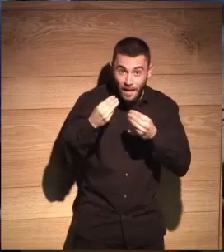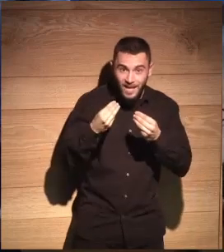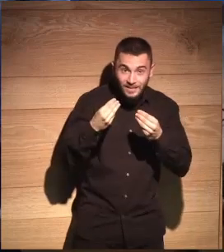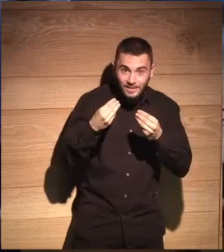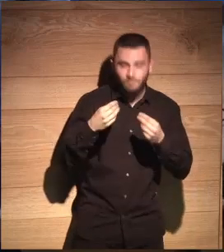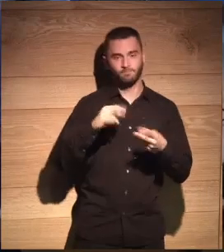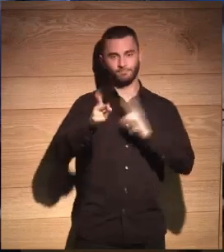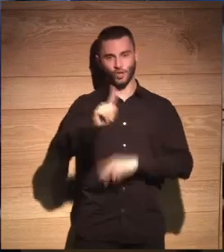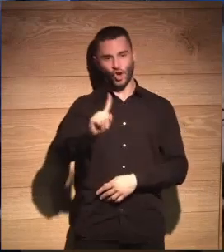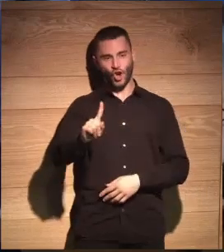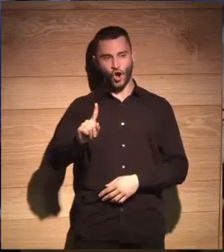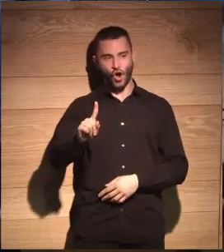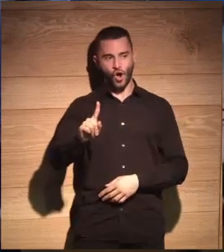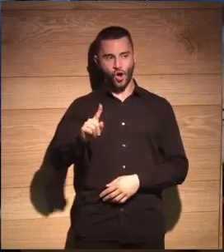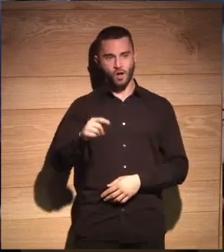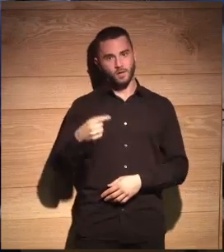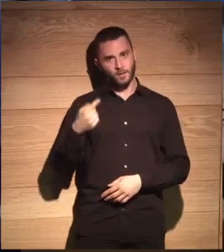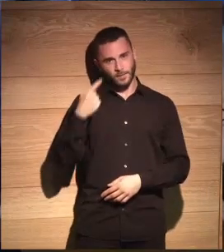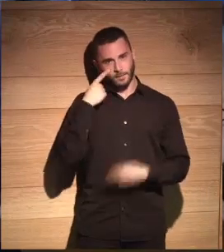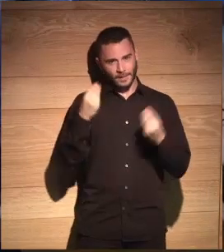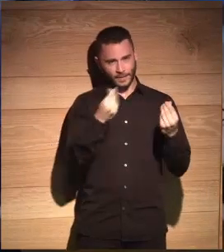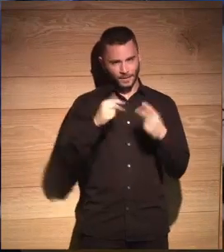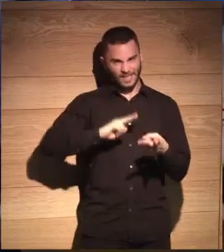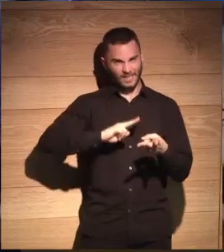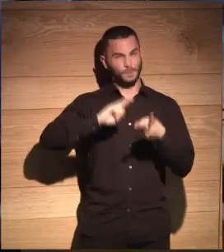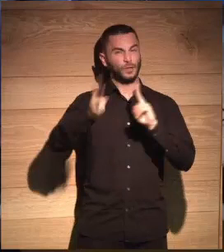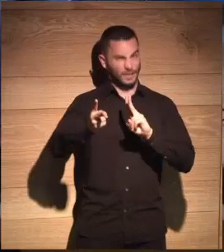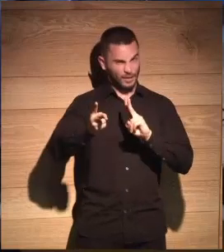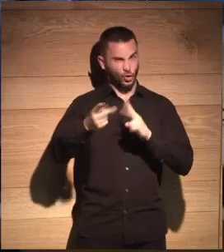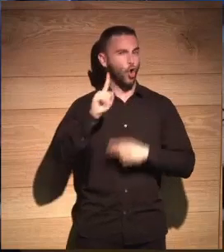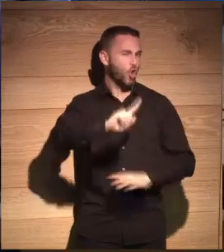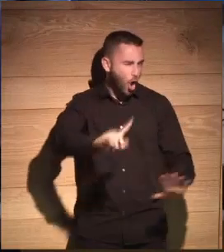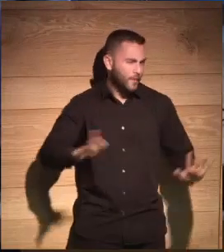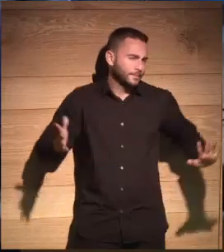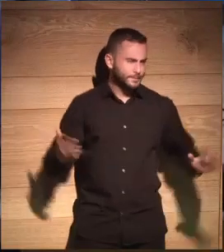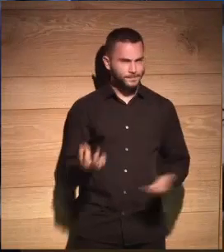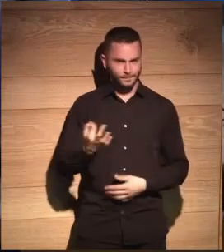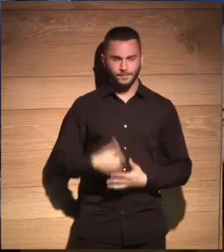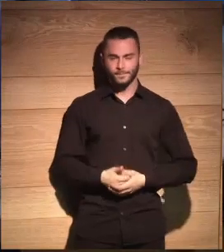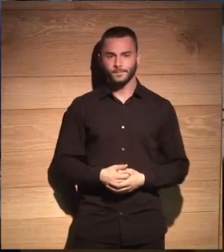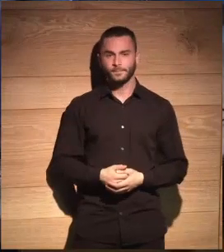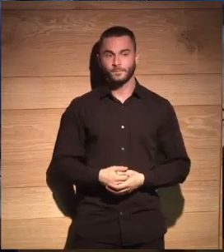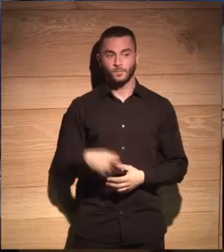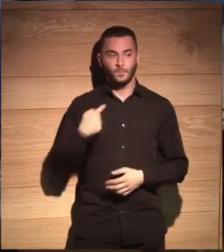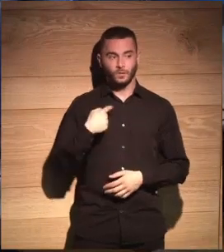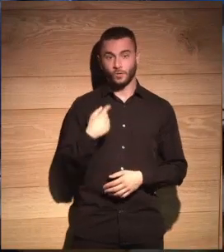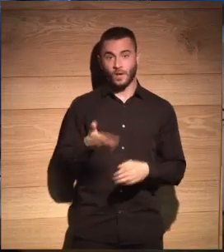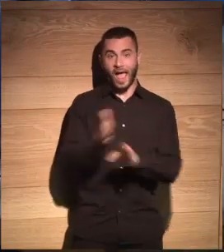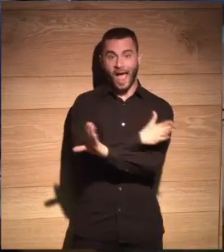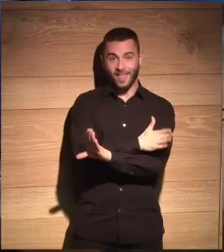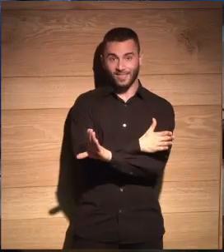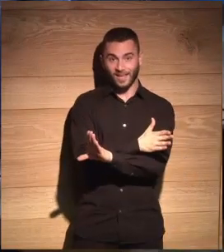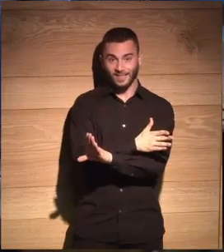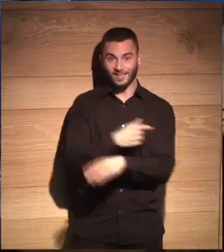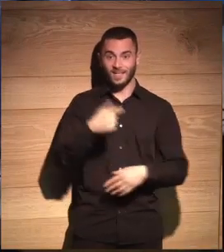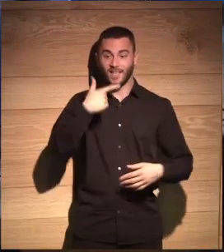no me... Nos veo respondiendo un poco a la gente, un poquito a todo, no. He hablado hace un rato de la honradez, no,